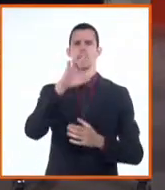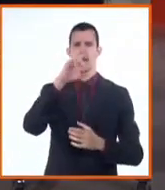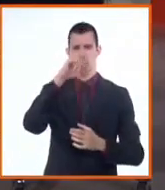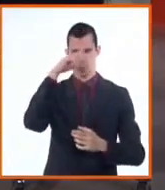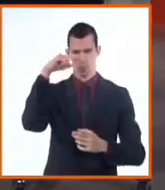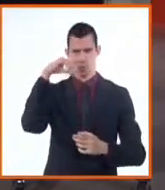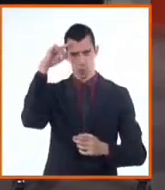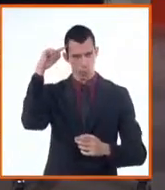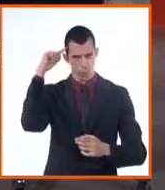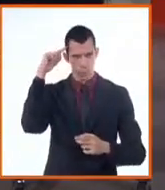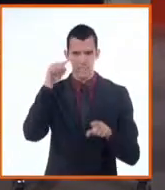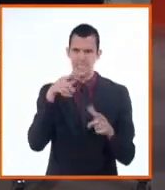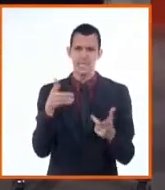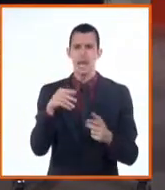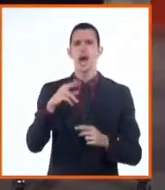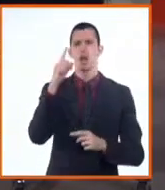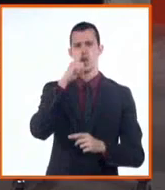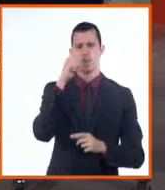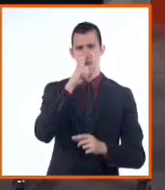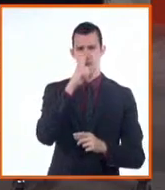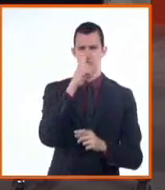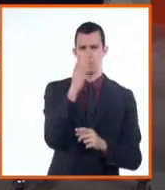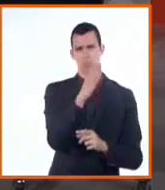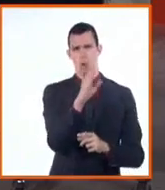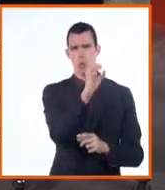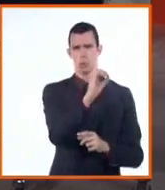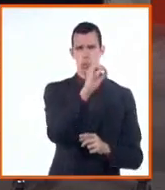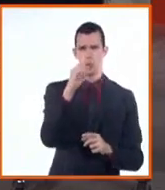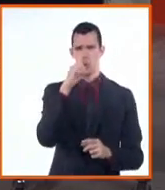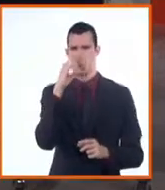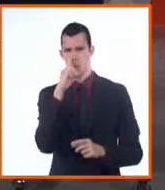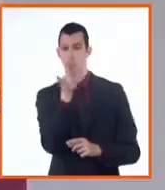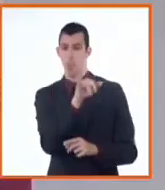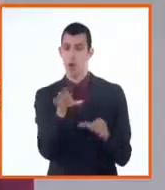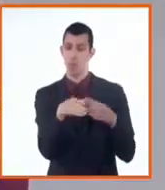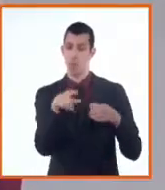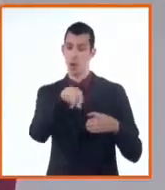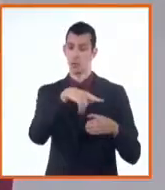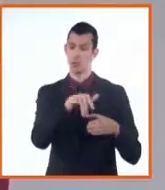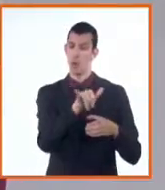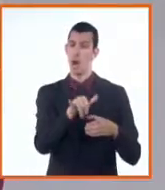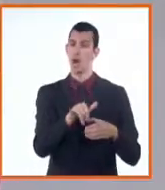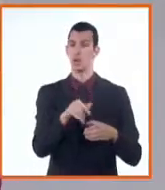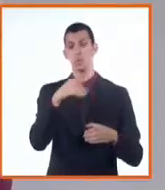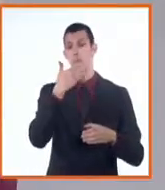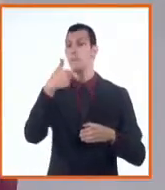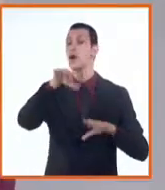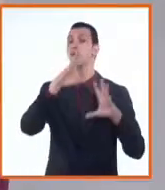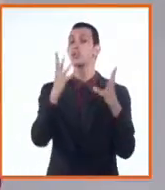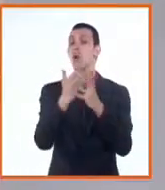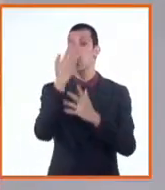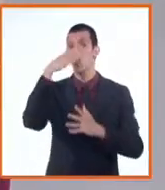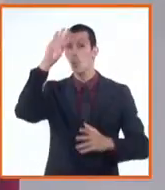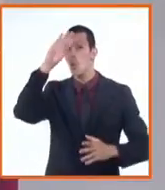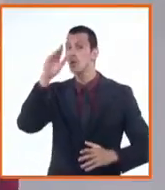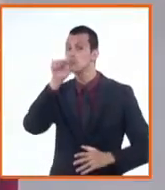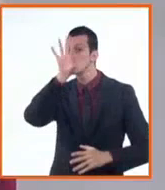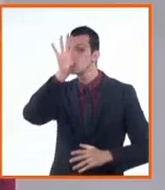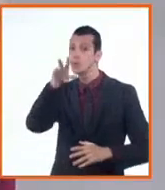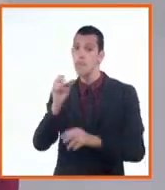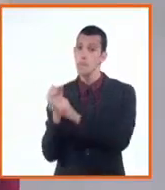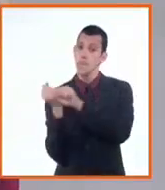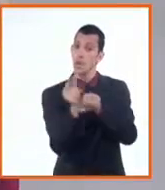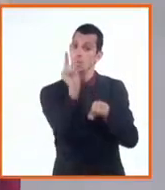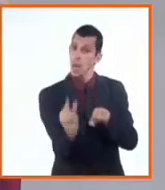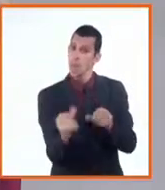de octubre principios de noviembre al inicio de nuestra liga élite también algo que también tenemos que seguir perfeccionando tenemos que seguir